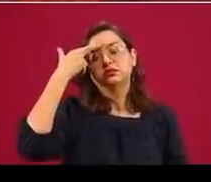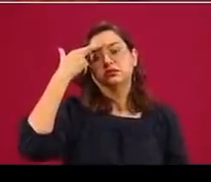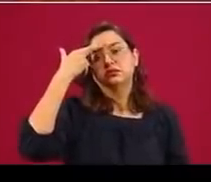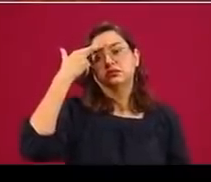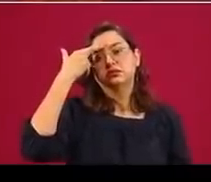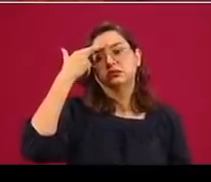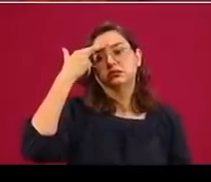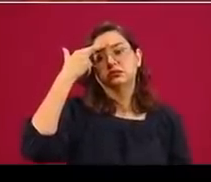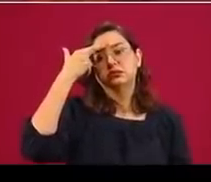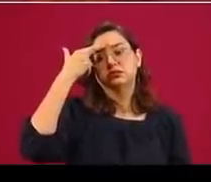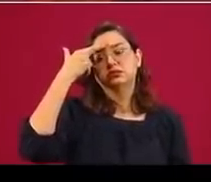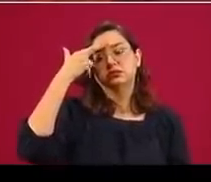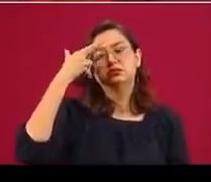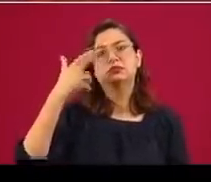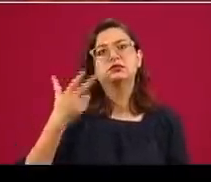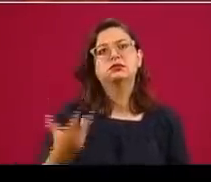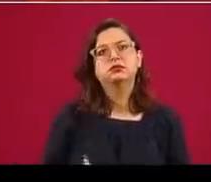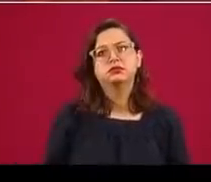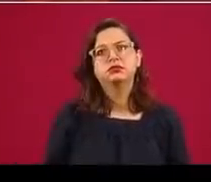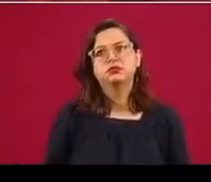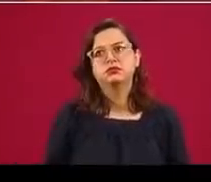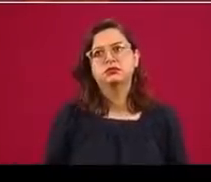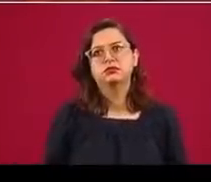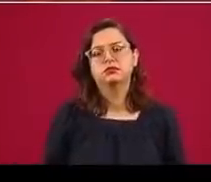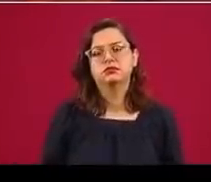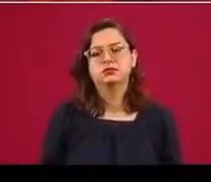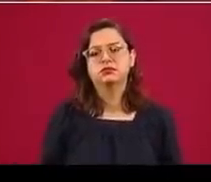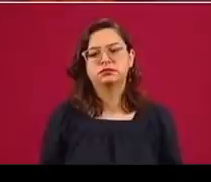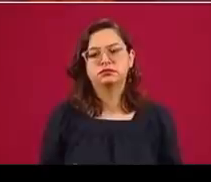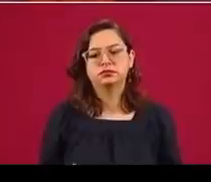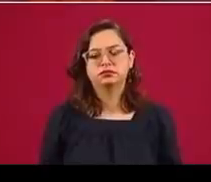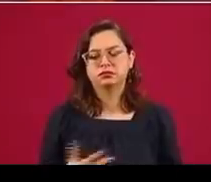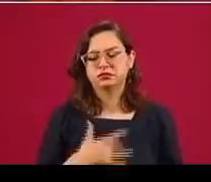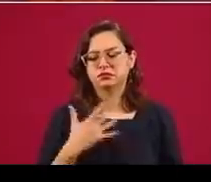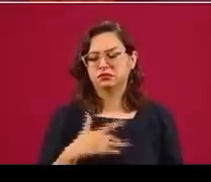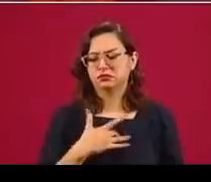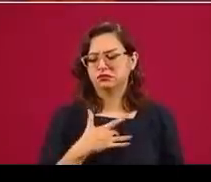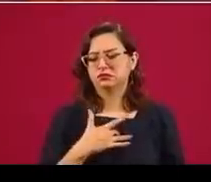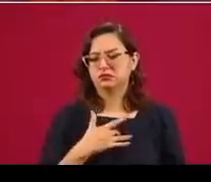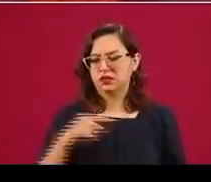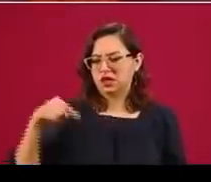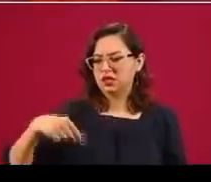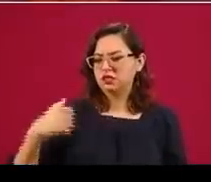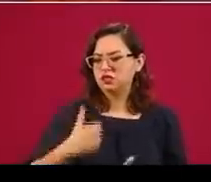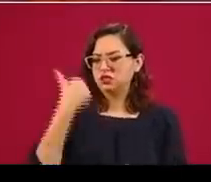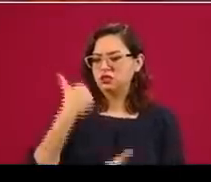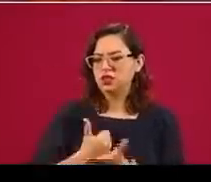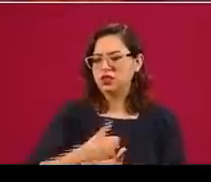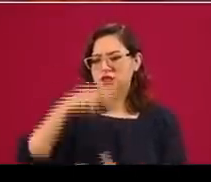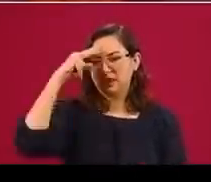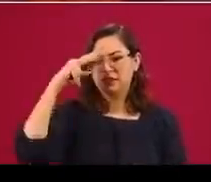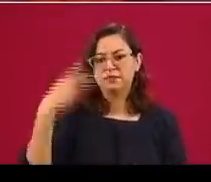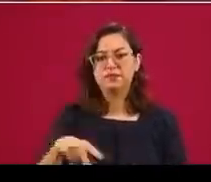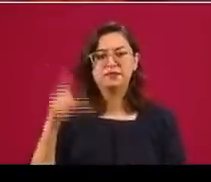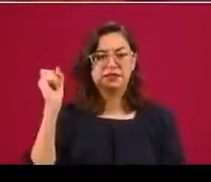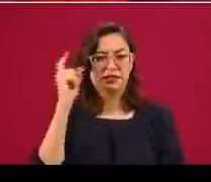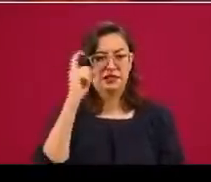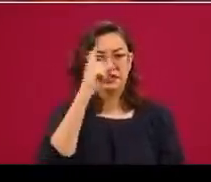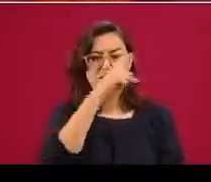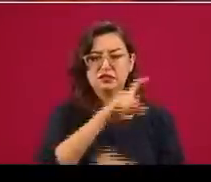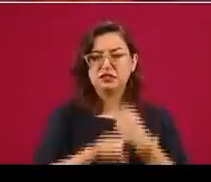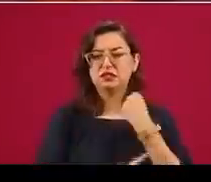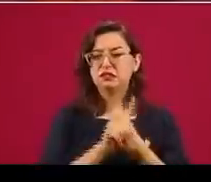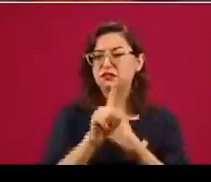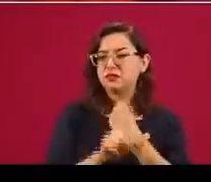inicialmente, cuando teníamos dificultades aquí en la ciudad, porque no